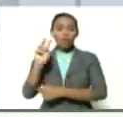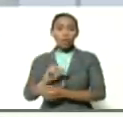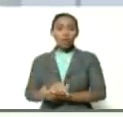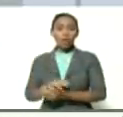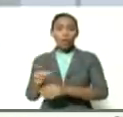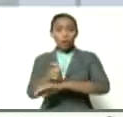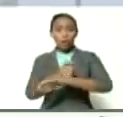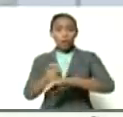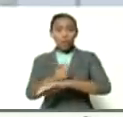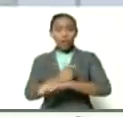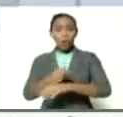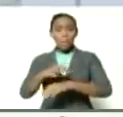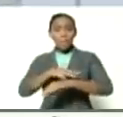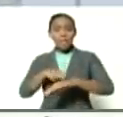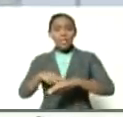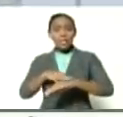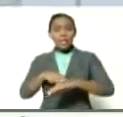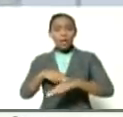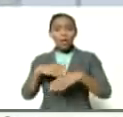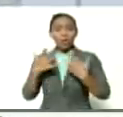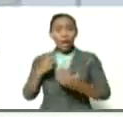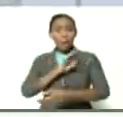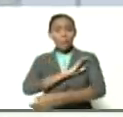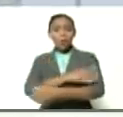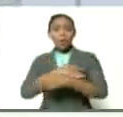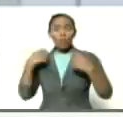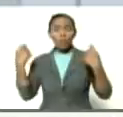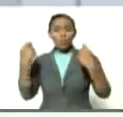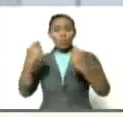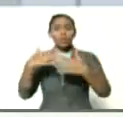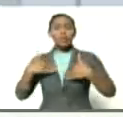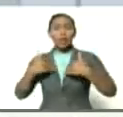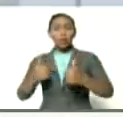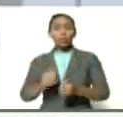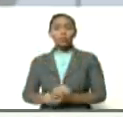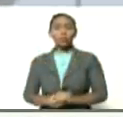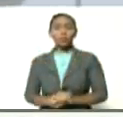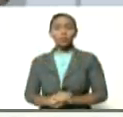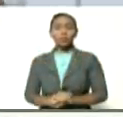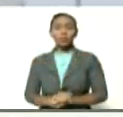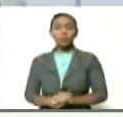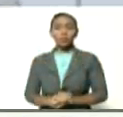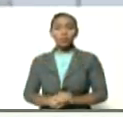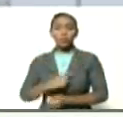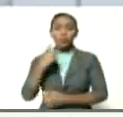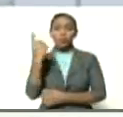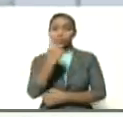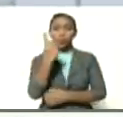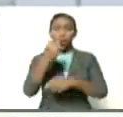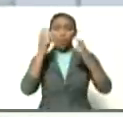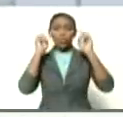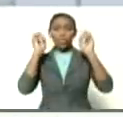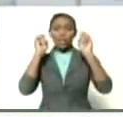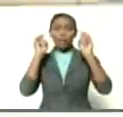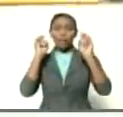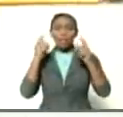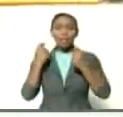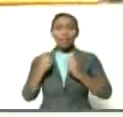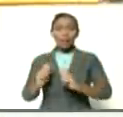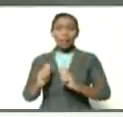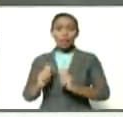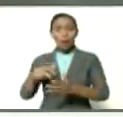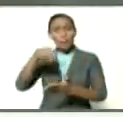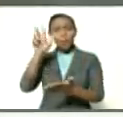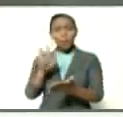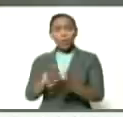el gobierno, con el Ministerio del Poder Popular para la Salud, con un solo esquema de tratamiento aprobado por